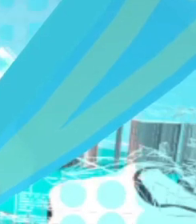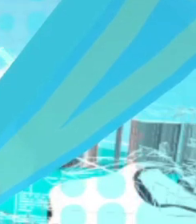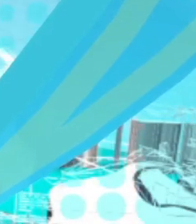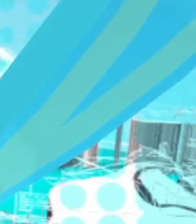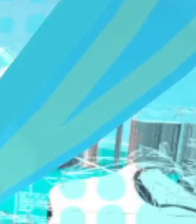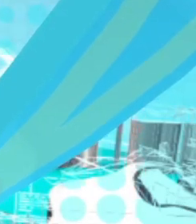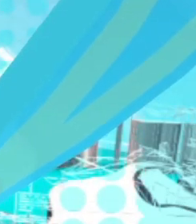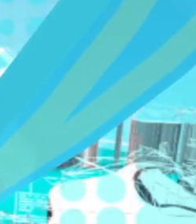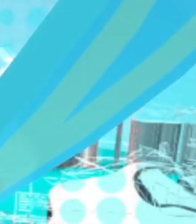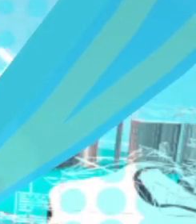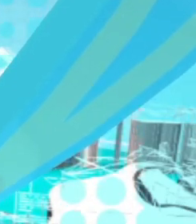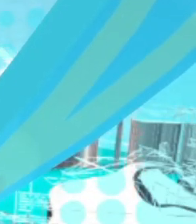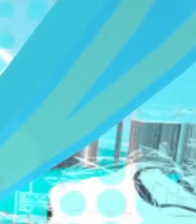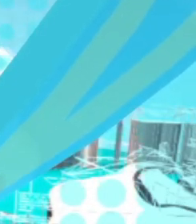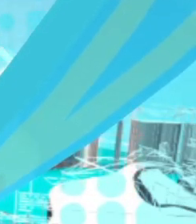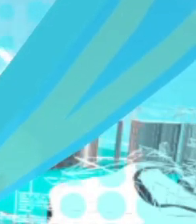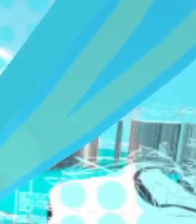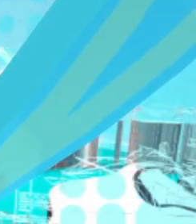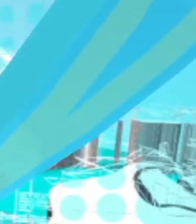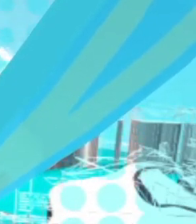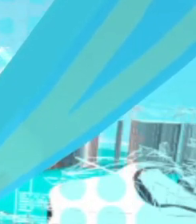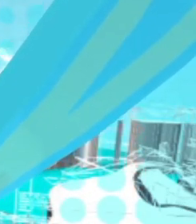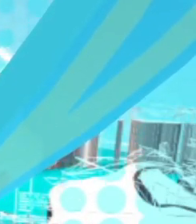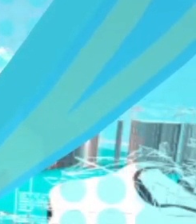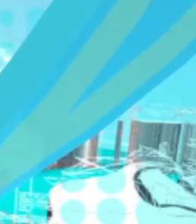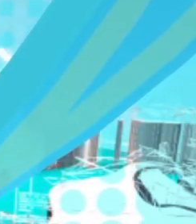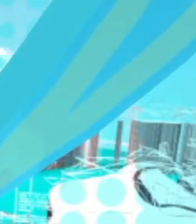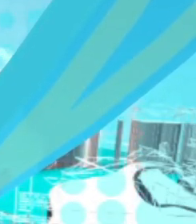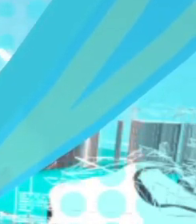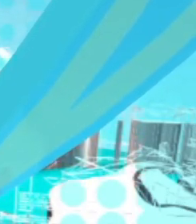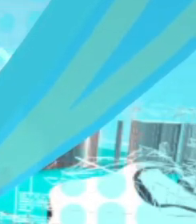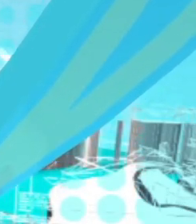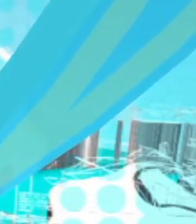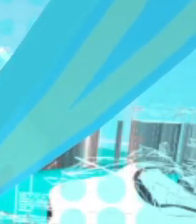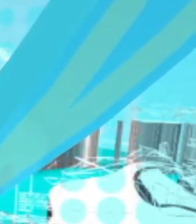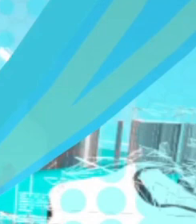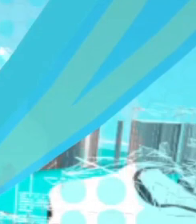dólar cotiza en 623 colones con 2 céntimos.